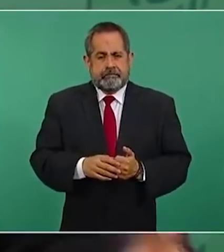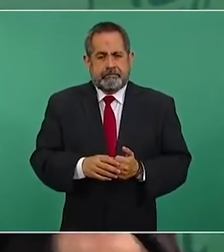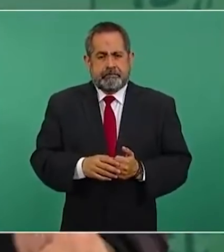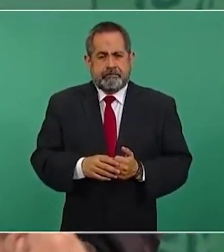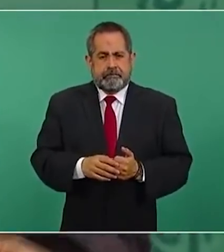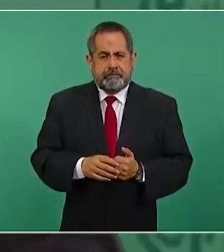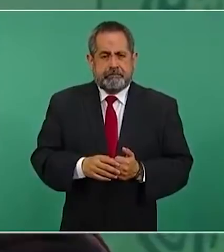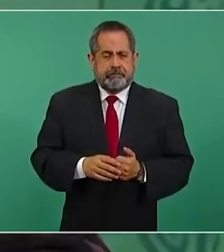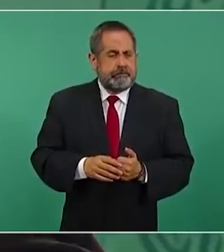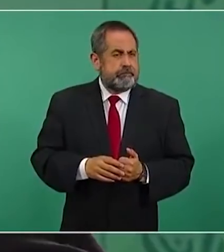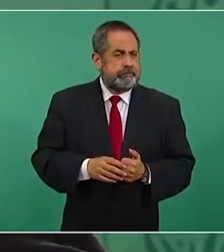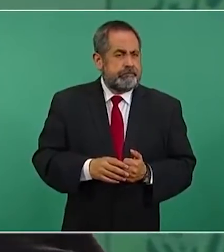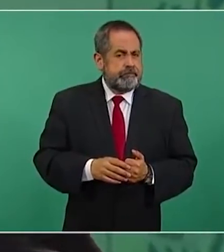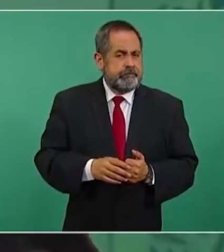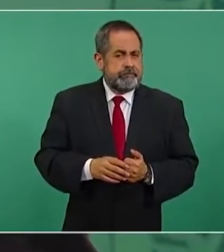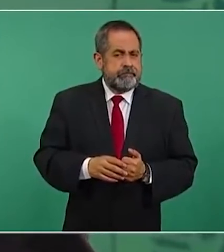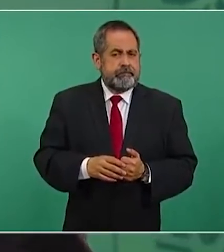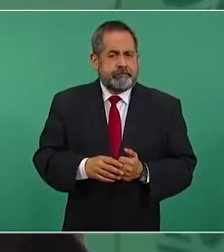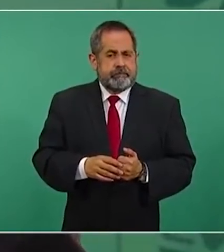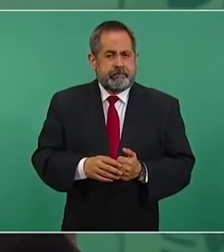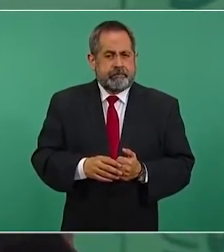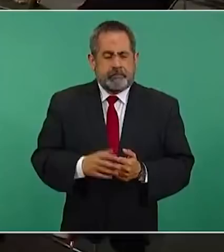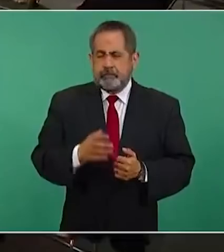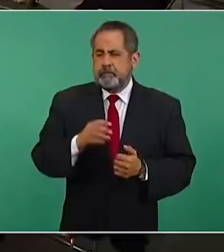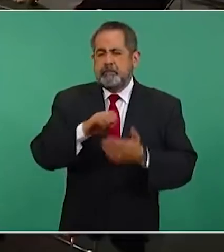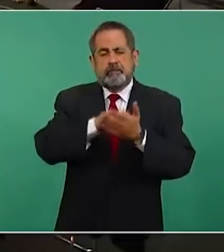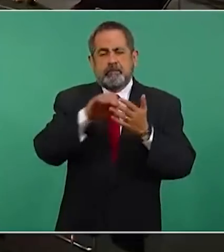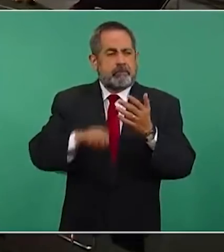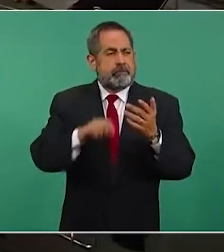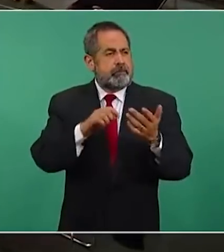qué por falta de chips